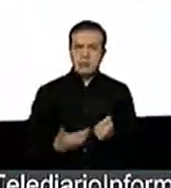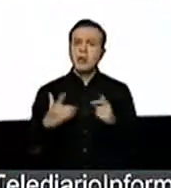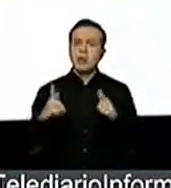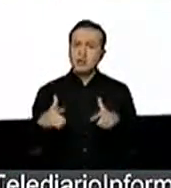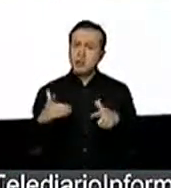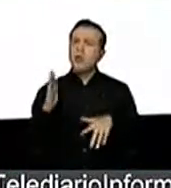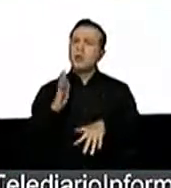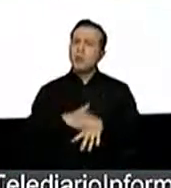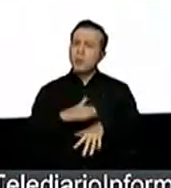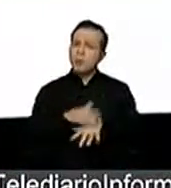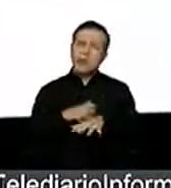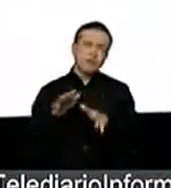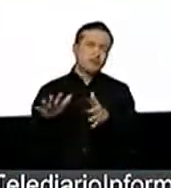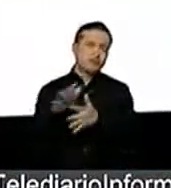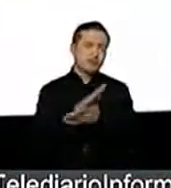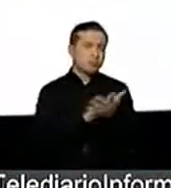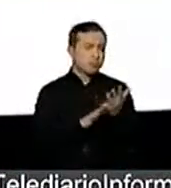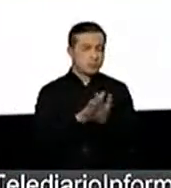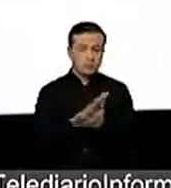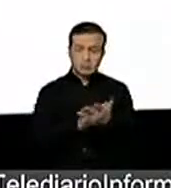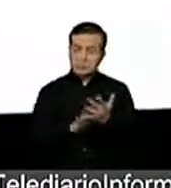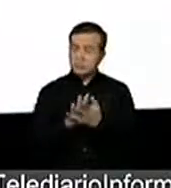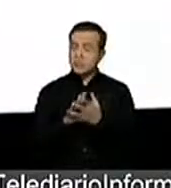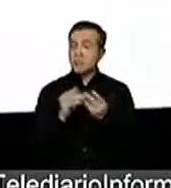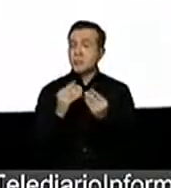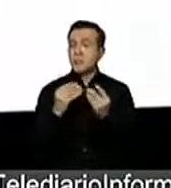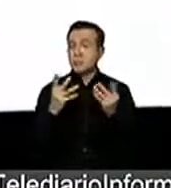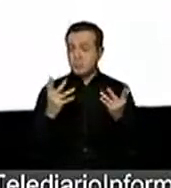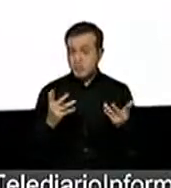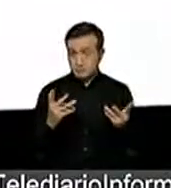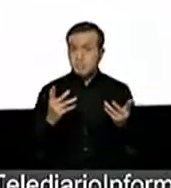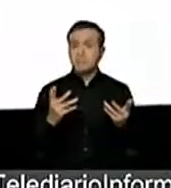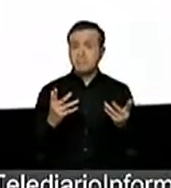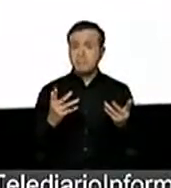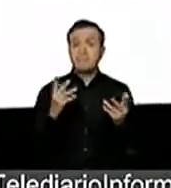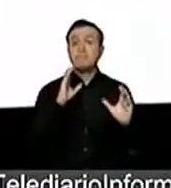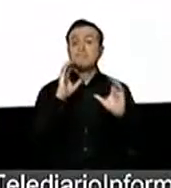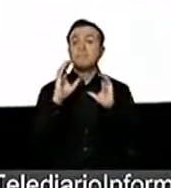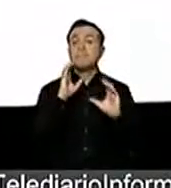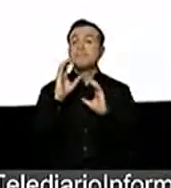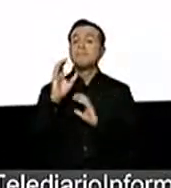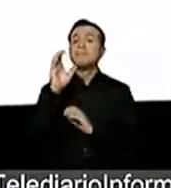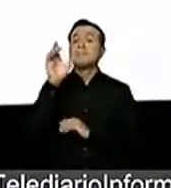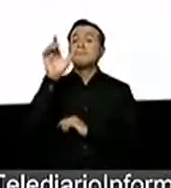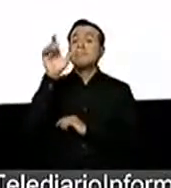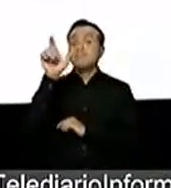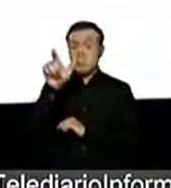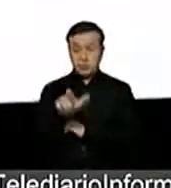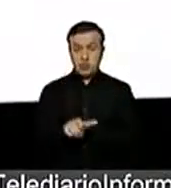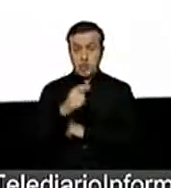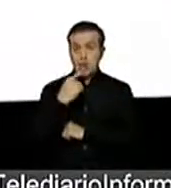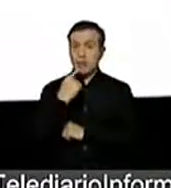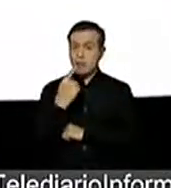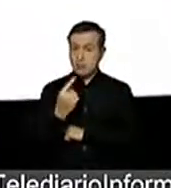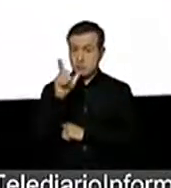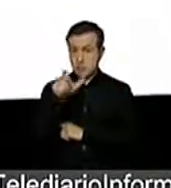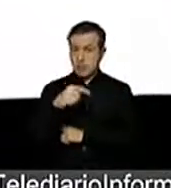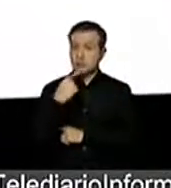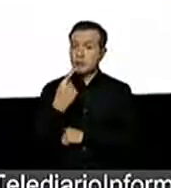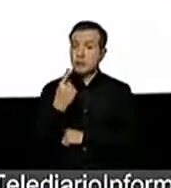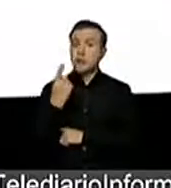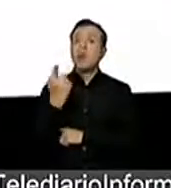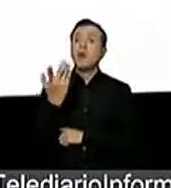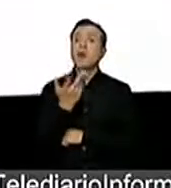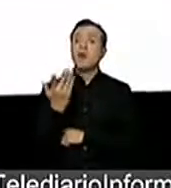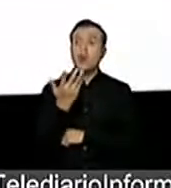por los hechos que se vienen registrando en los últimos días. En la conversación, el secretario manifestó su deseo para que esta situación no